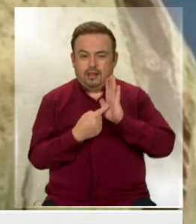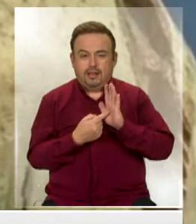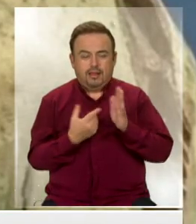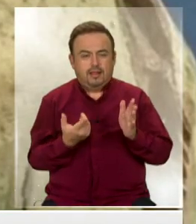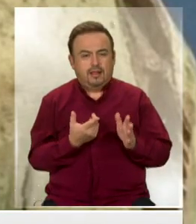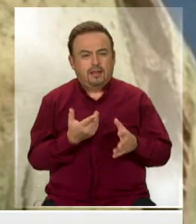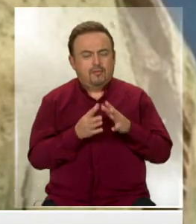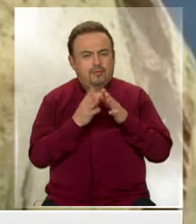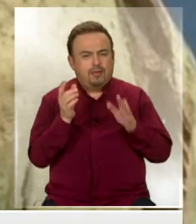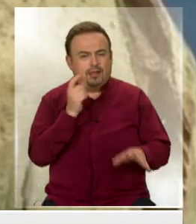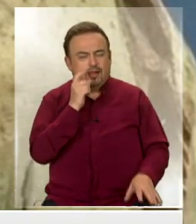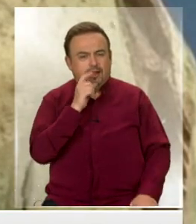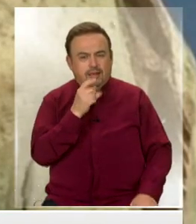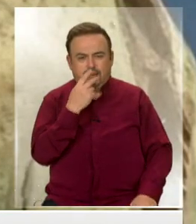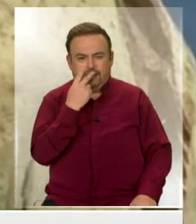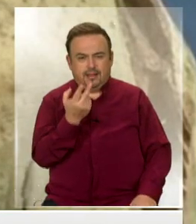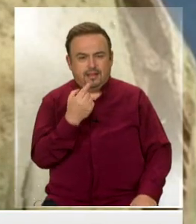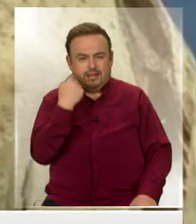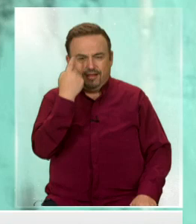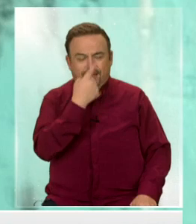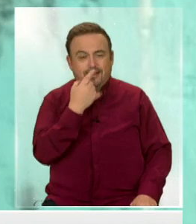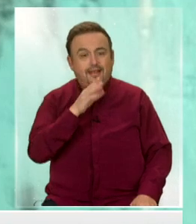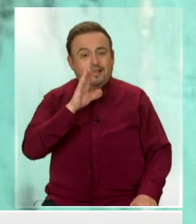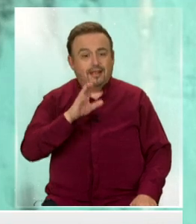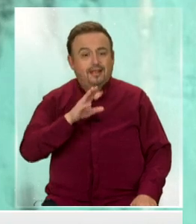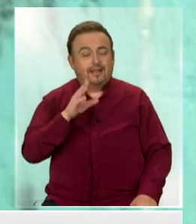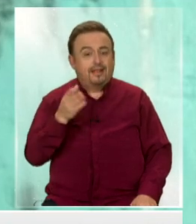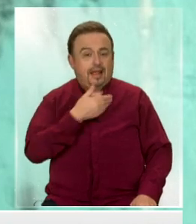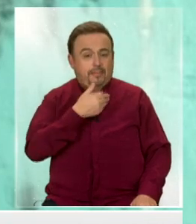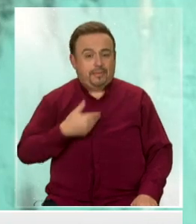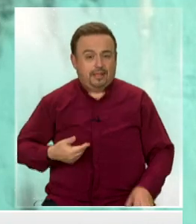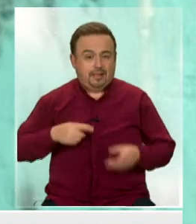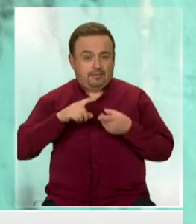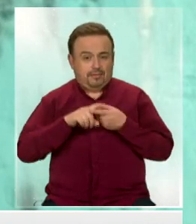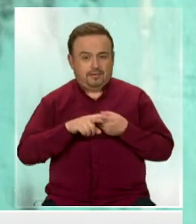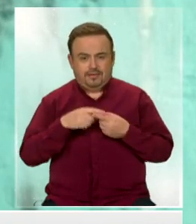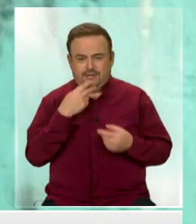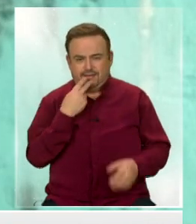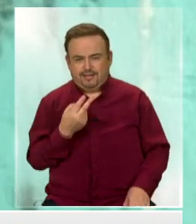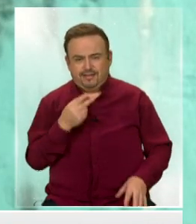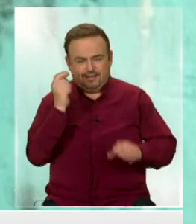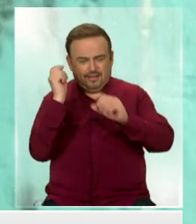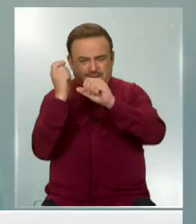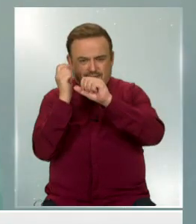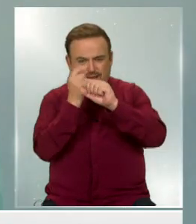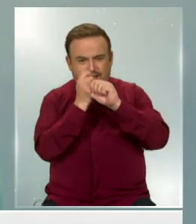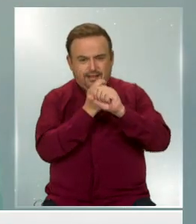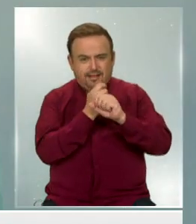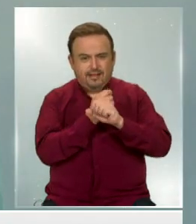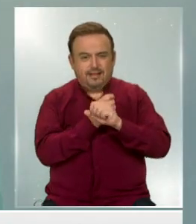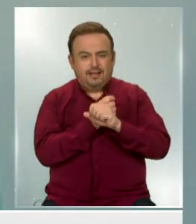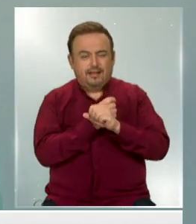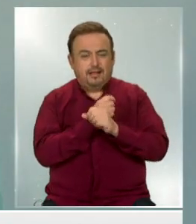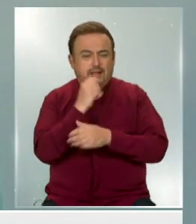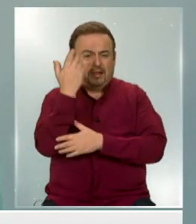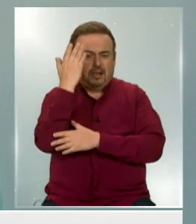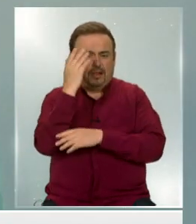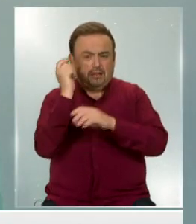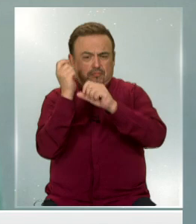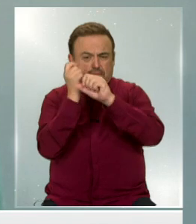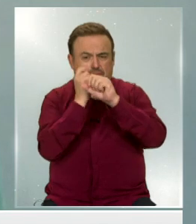fue bien polémico. Tremendo, porque supone que es Melania Trump. Esta figura fue tallada de un tronco, en una